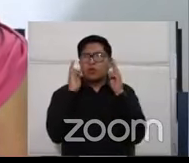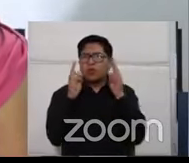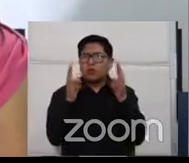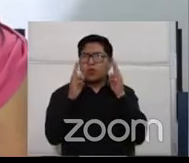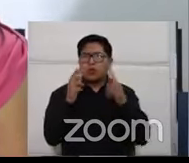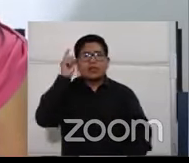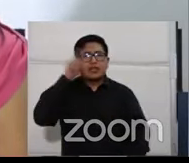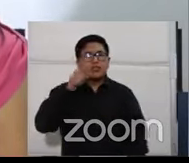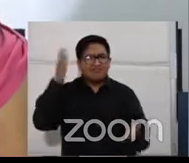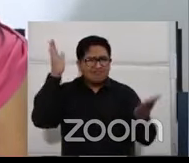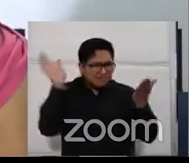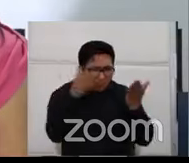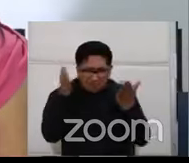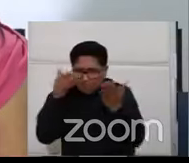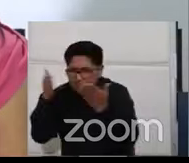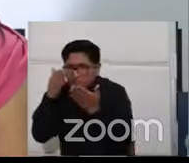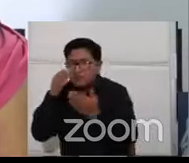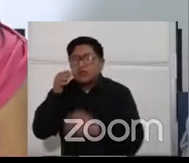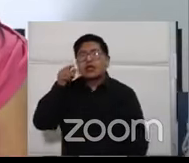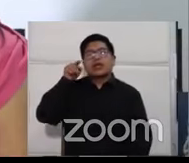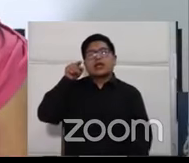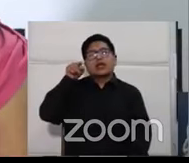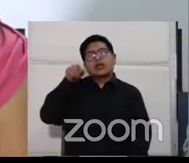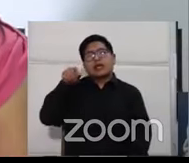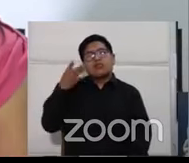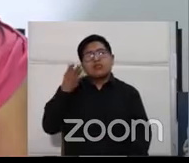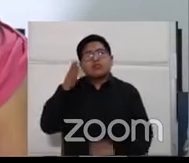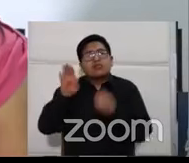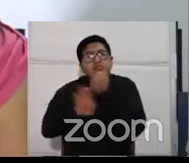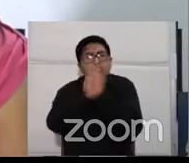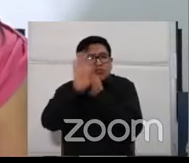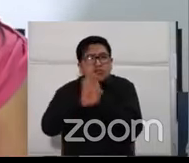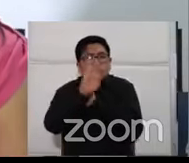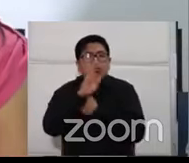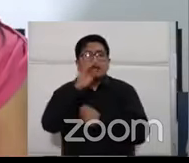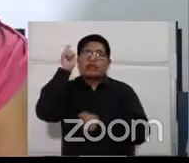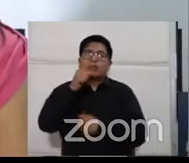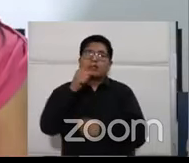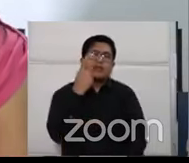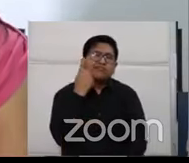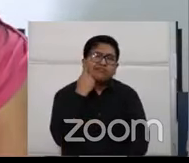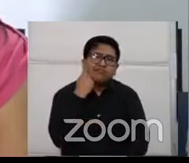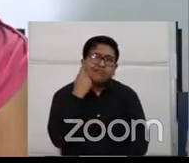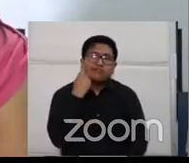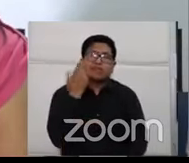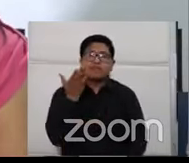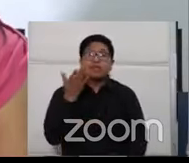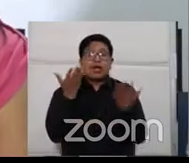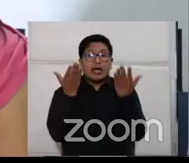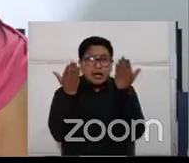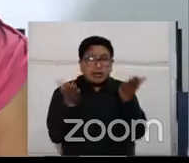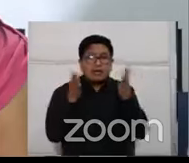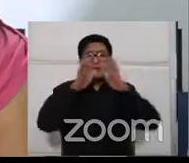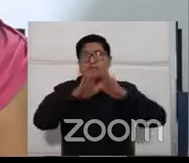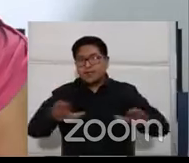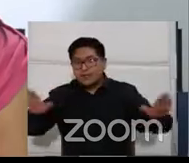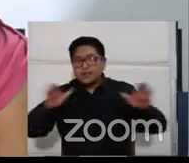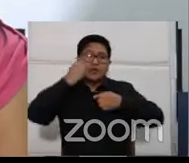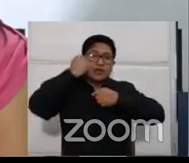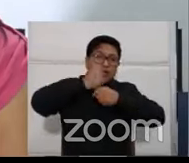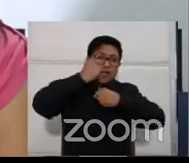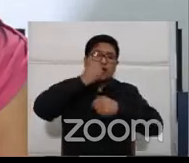los mecanismos empleados por el sistema protección para conocer sobre la situación de las y los adolescentes trabajadores